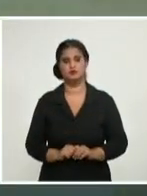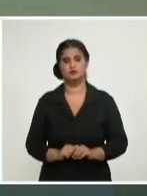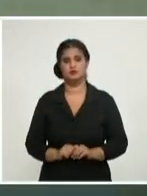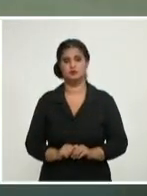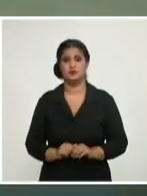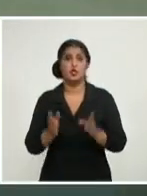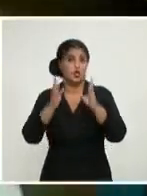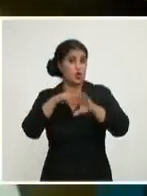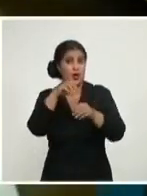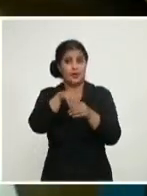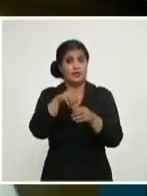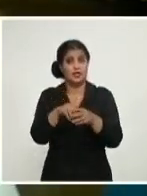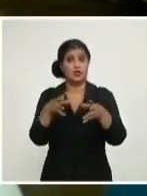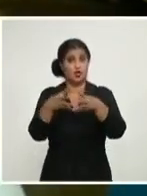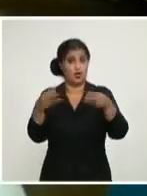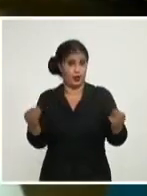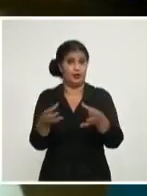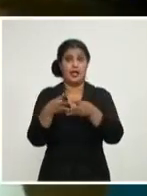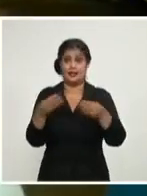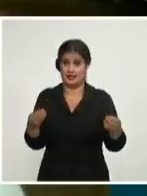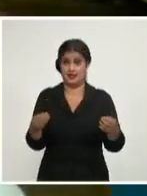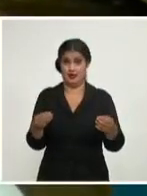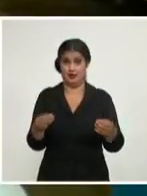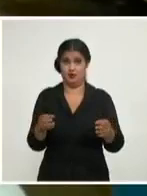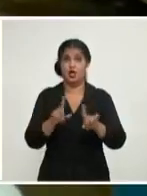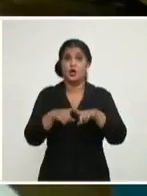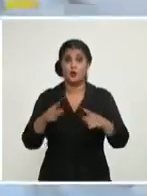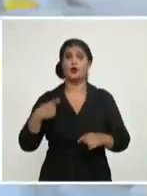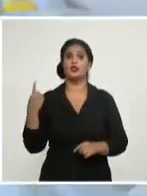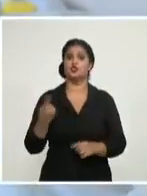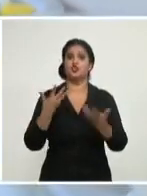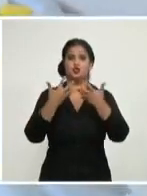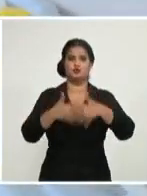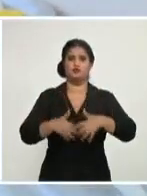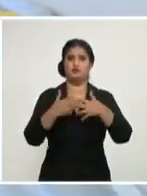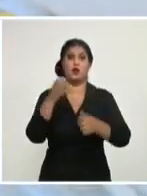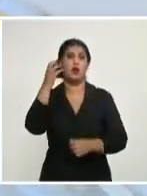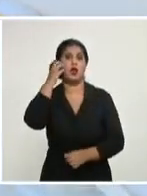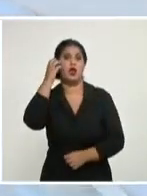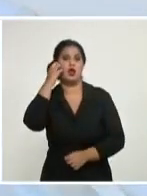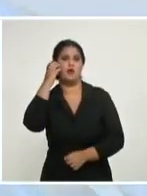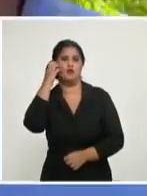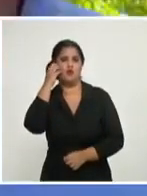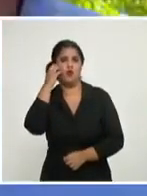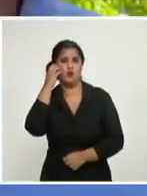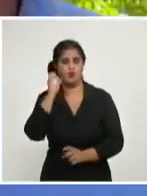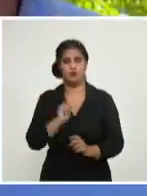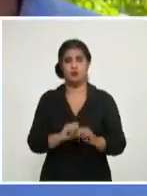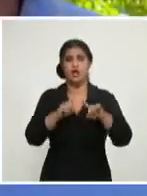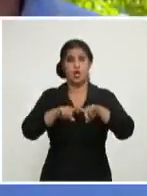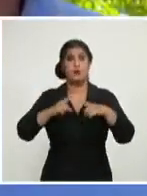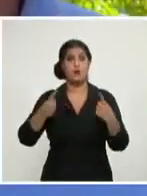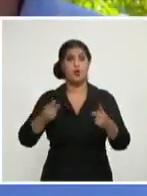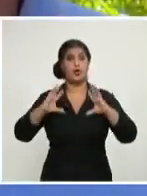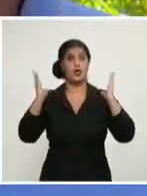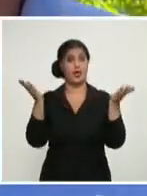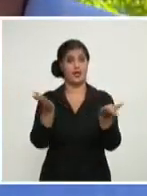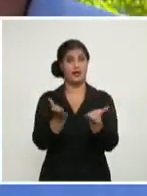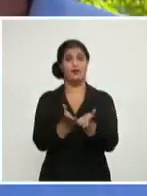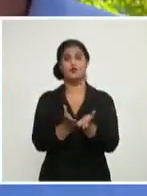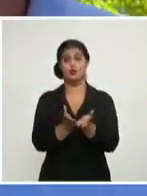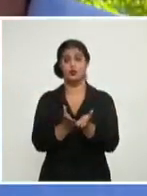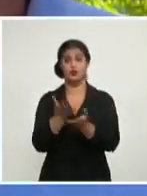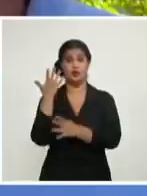cuesta en el mercado internacional más de $30 el litro. Sin embargo, el Nicosabe, que es producción nacional, sale a 4 pesos el